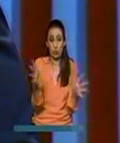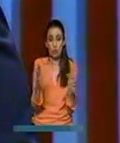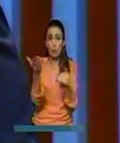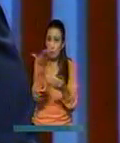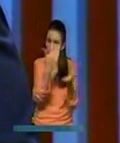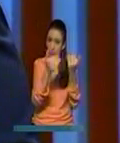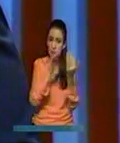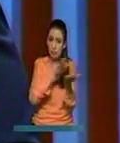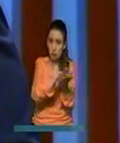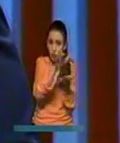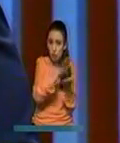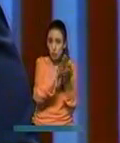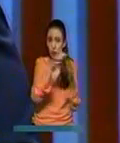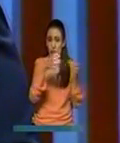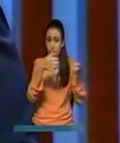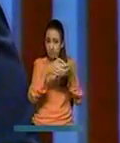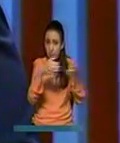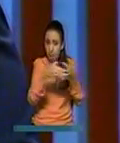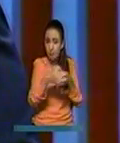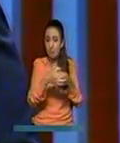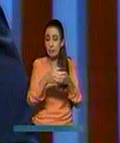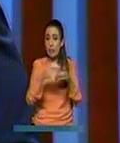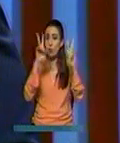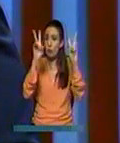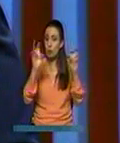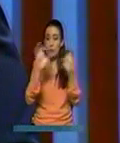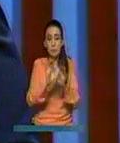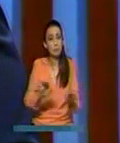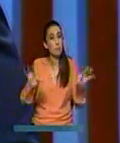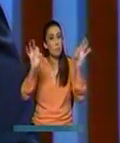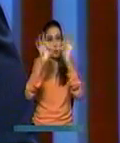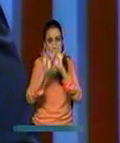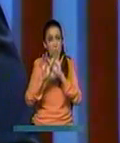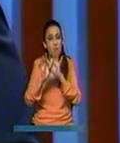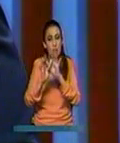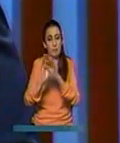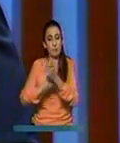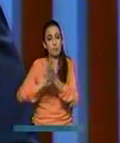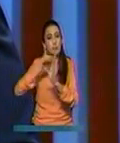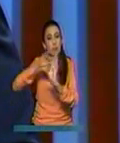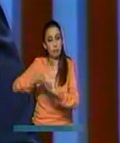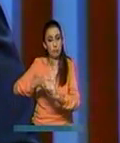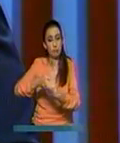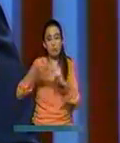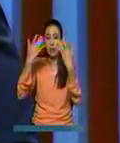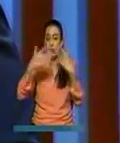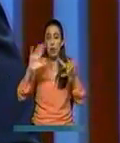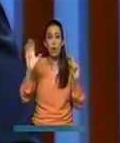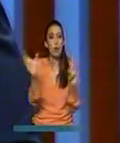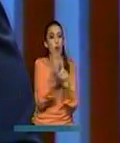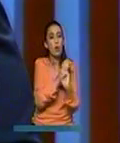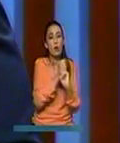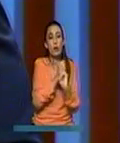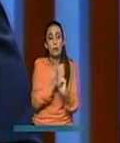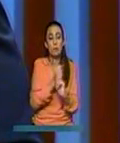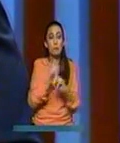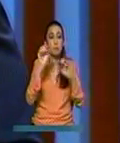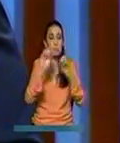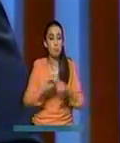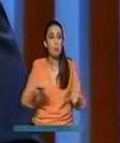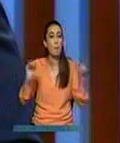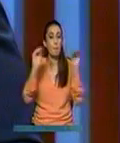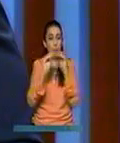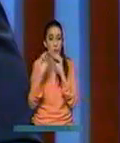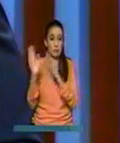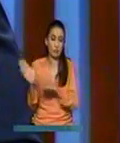agremien. Es un tema que nos favorece a todos. Y hemos logrado cosas grandes y creo que podemos hacer cosas